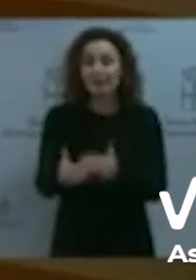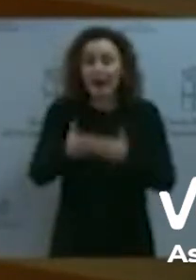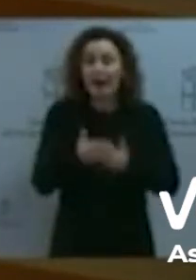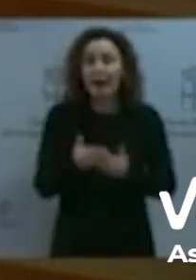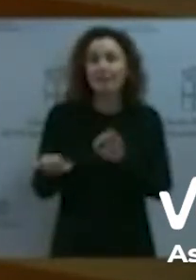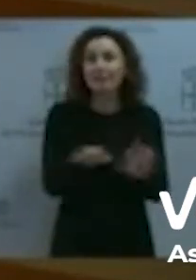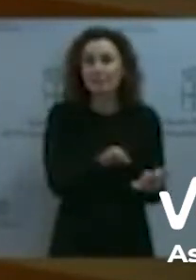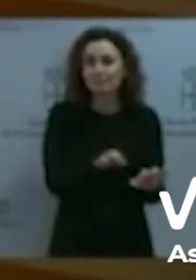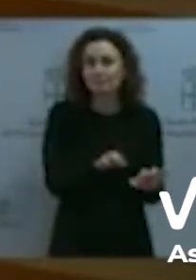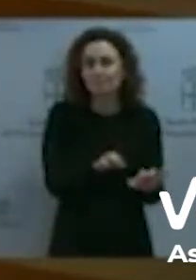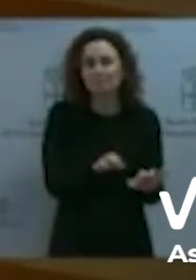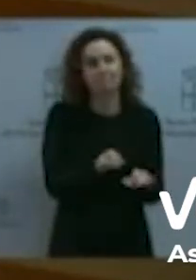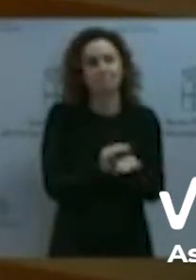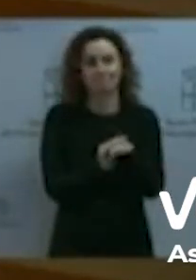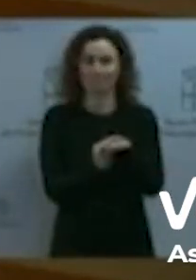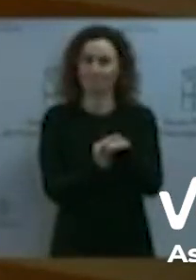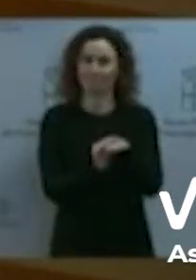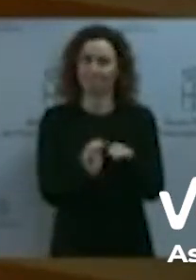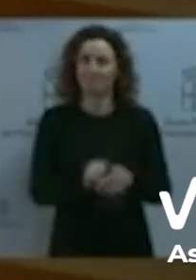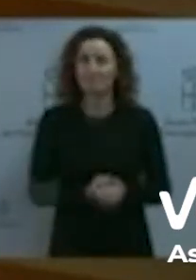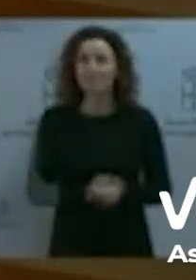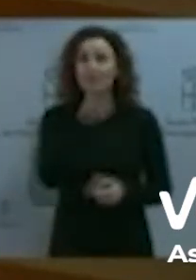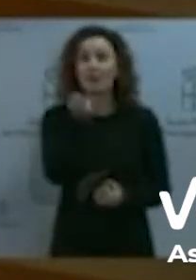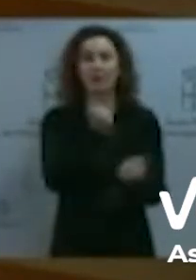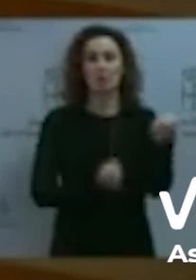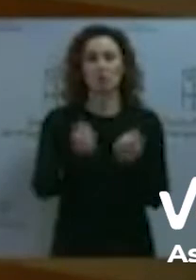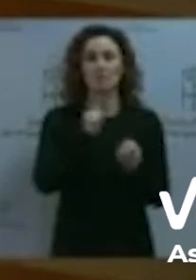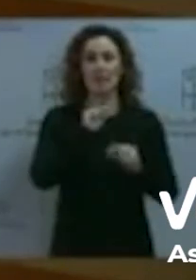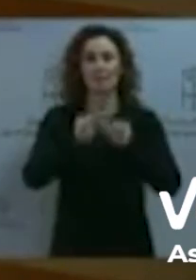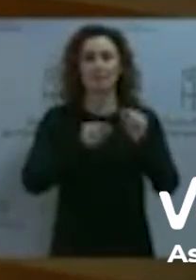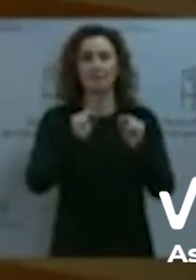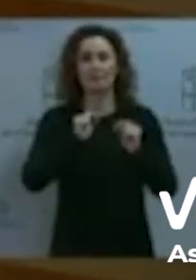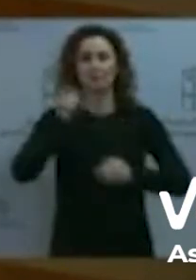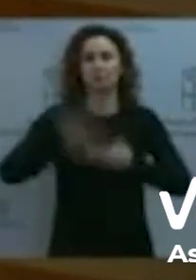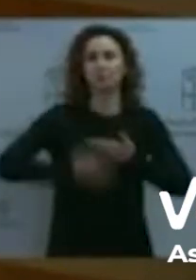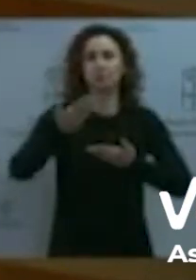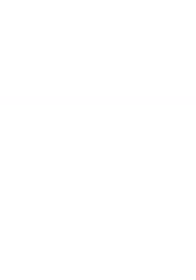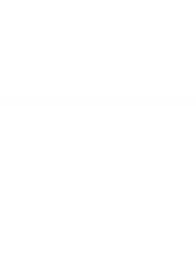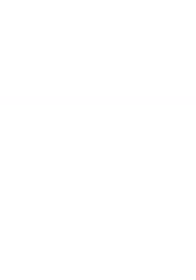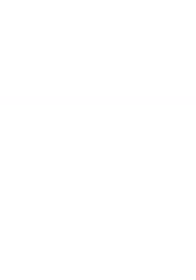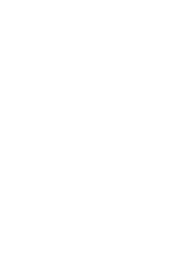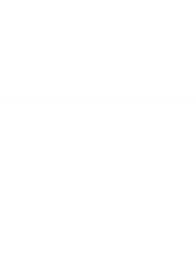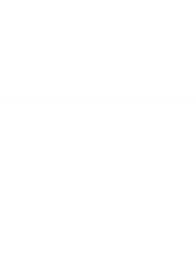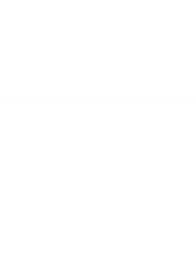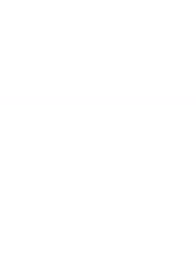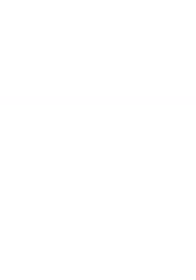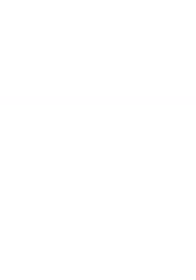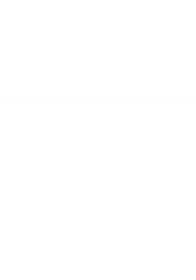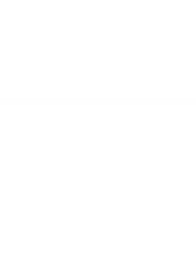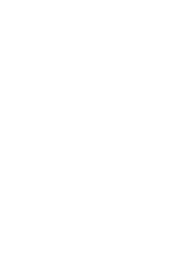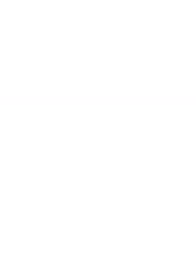de las medidas restrictivas de la economía no es el virus, sino la saturación sanitaria, algo falla, señor consejero.